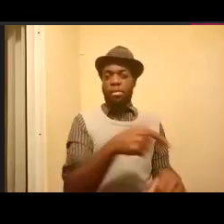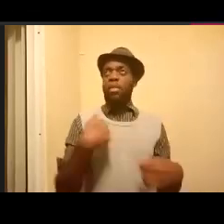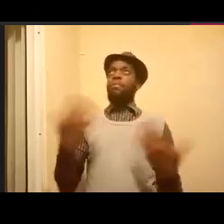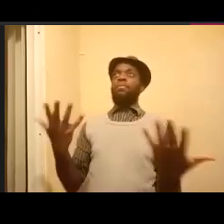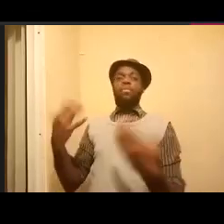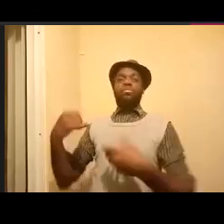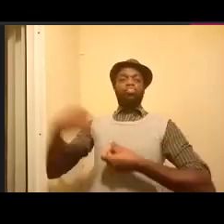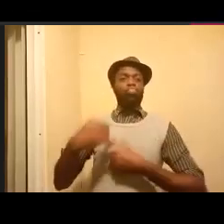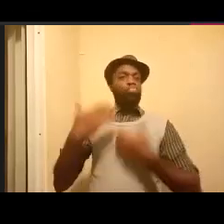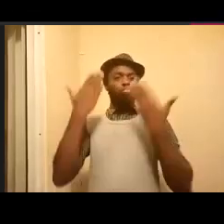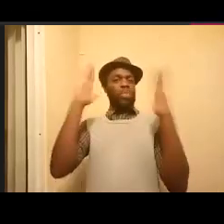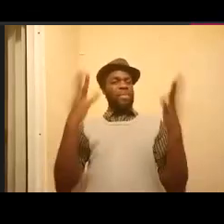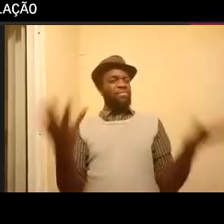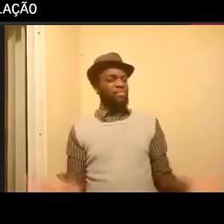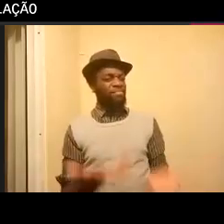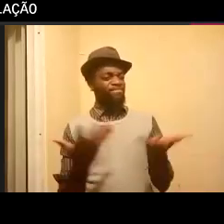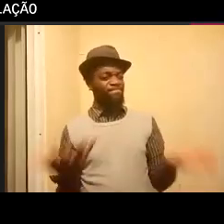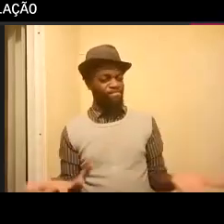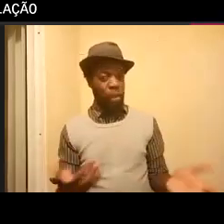una relación, ¿verdad?